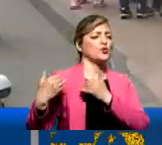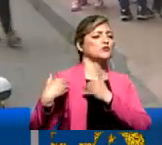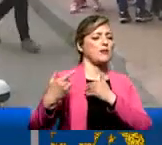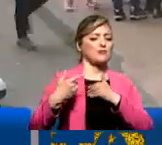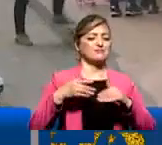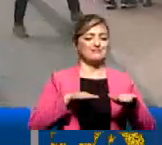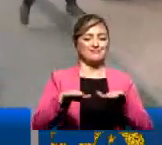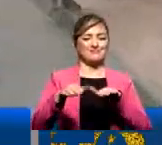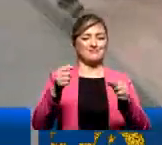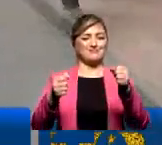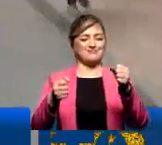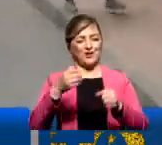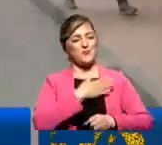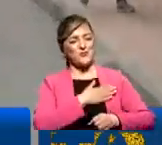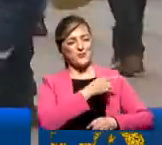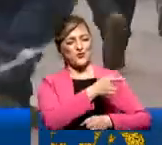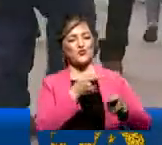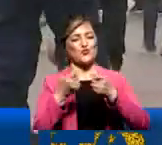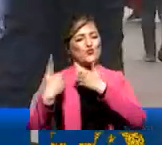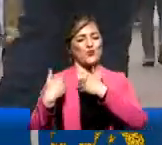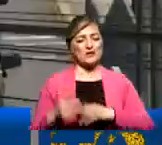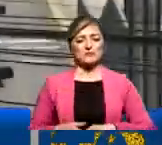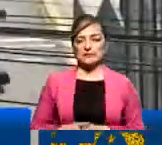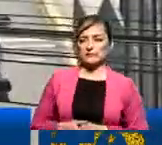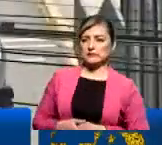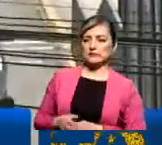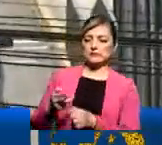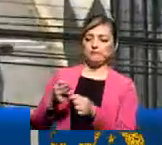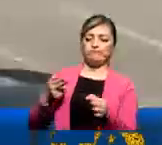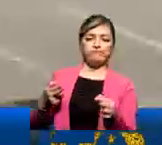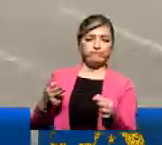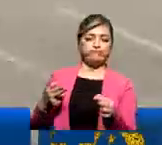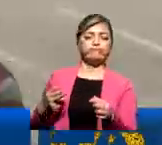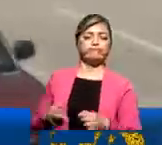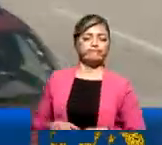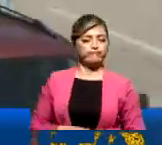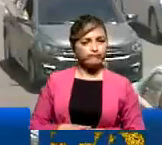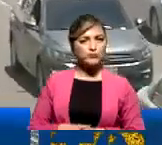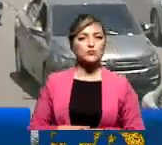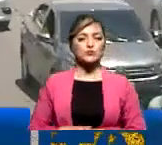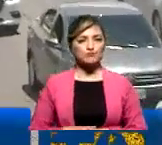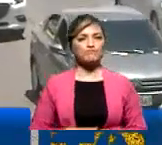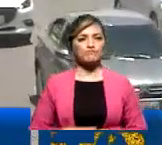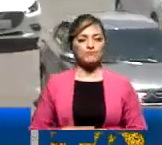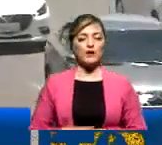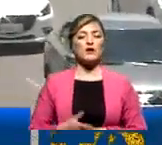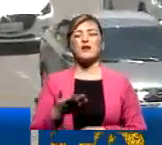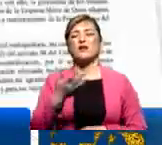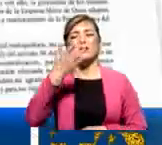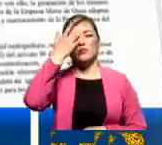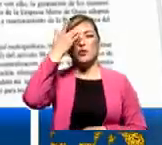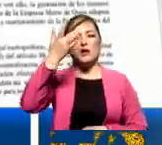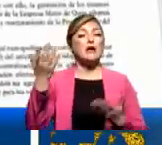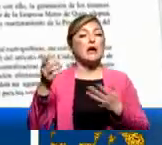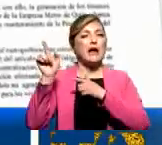competencias en las materias y asuntos relacionados con la vialidad urbana, el tránsito y transporte terrestre hace 2 meses. El edil hizo